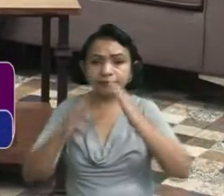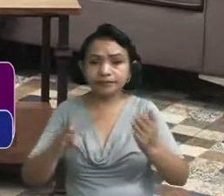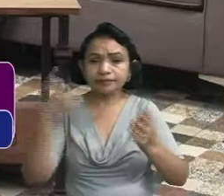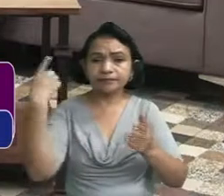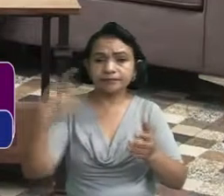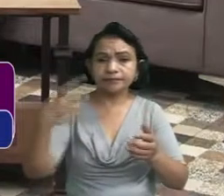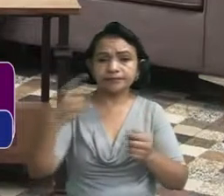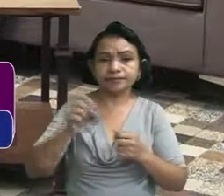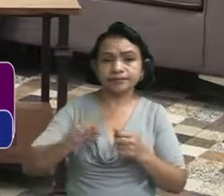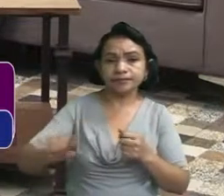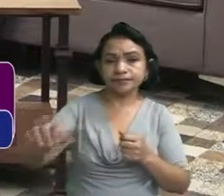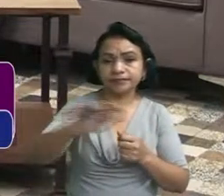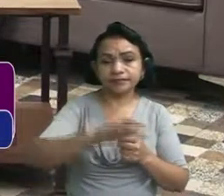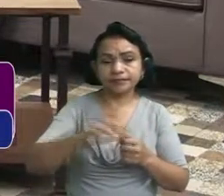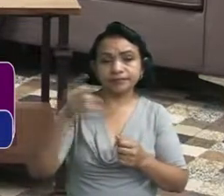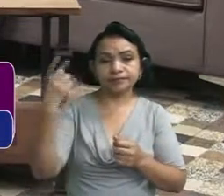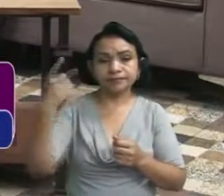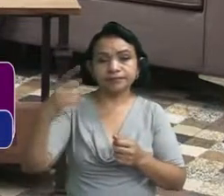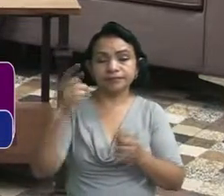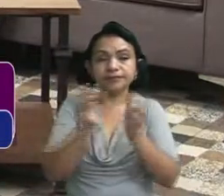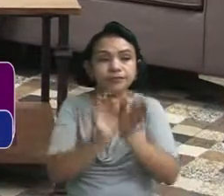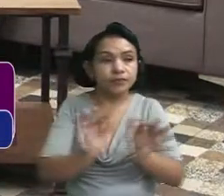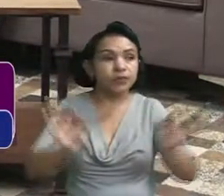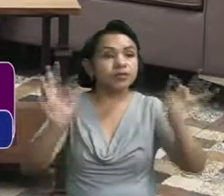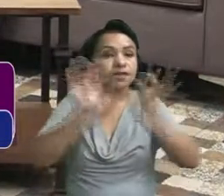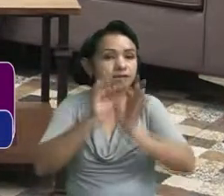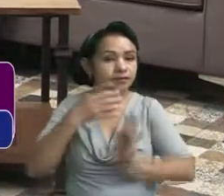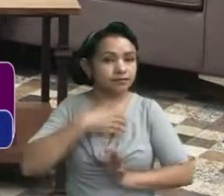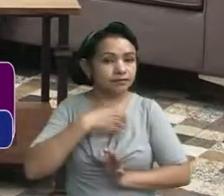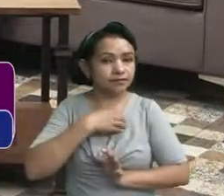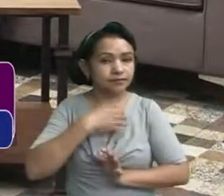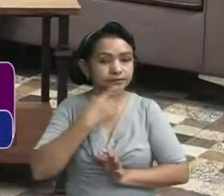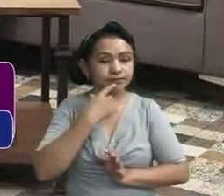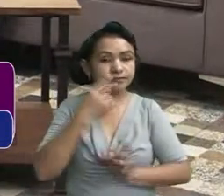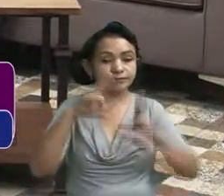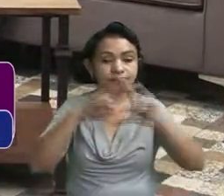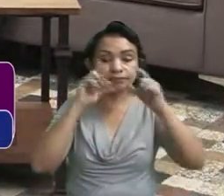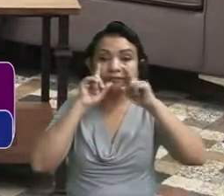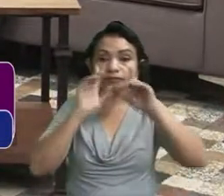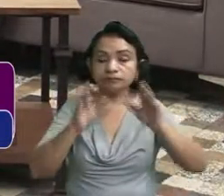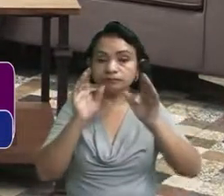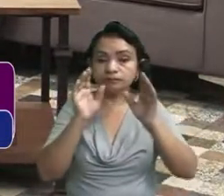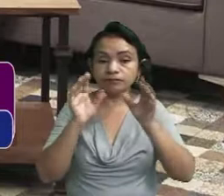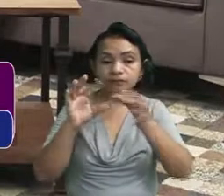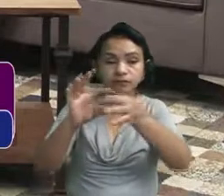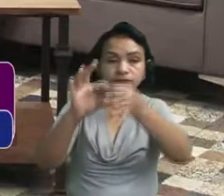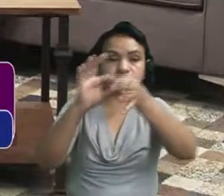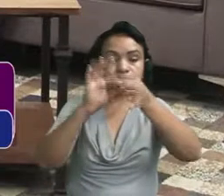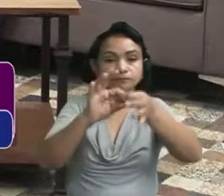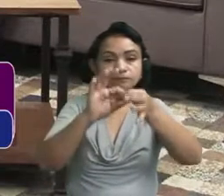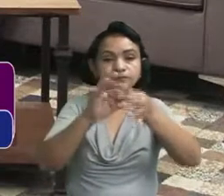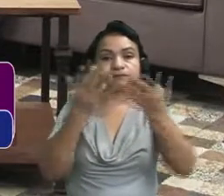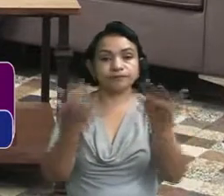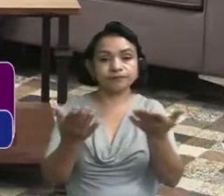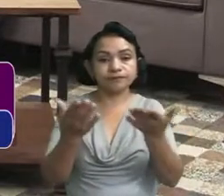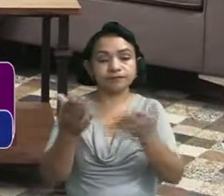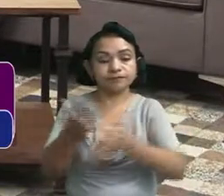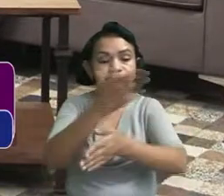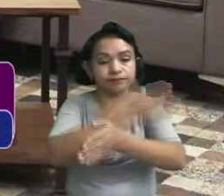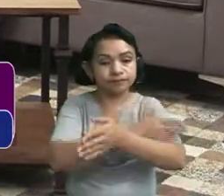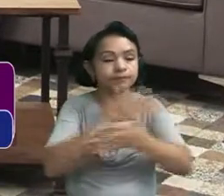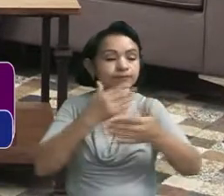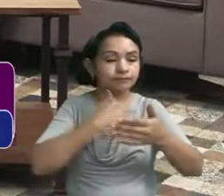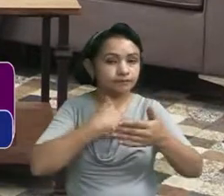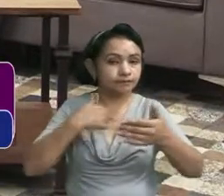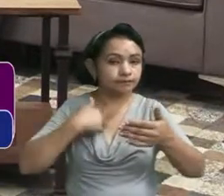derechos sociales, en este caso derechos sociales para el campesinado, una patria soberana, pero también una patria integrada nacionalmente, que es lo que después hemos venido